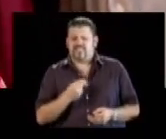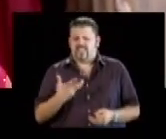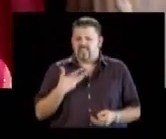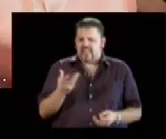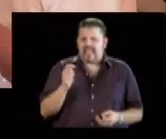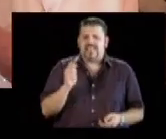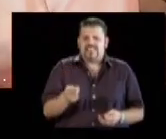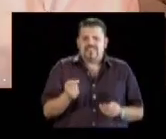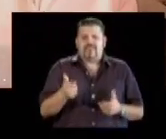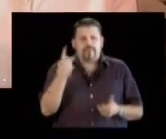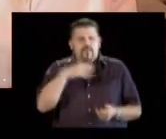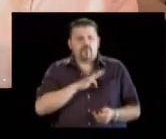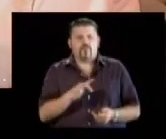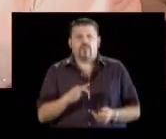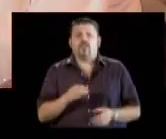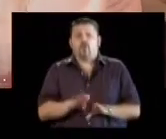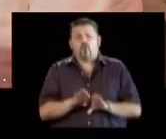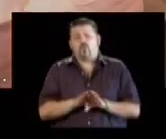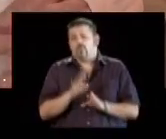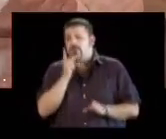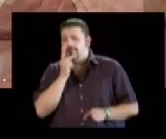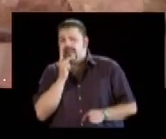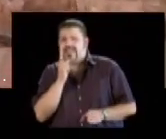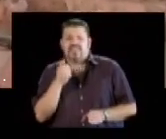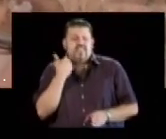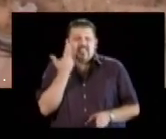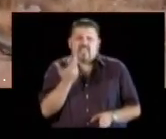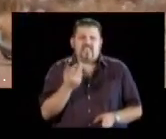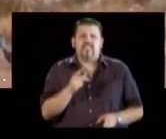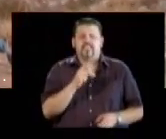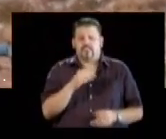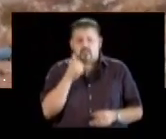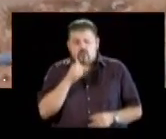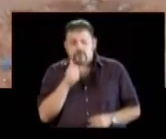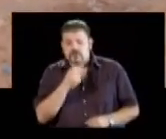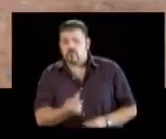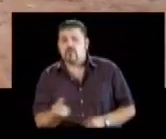estudio. Uno como padre quiere que sus hijos aprendan pues, las cosas que